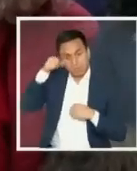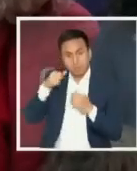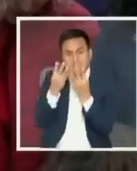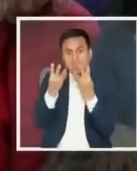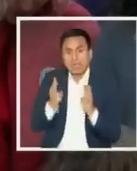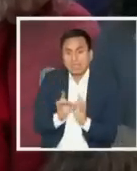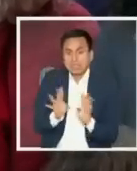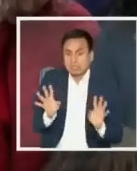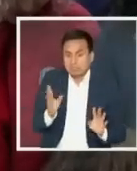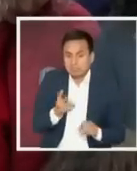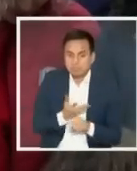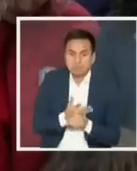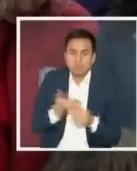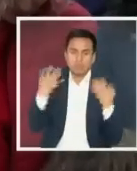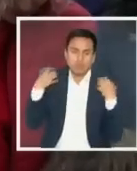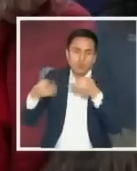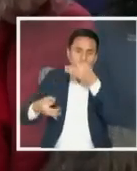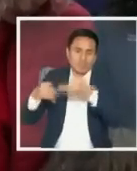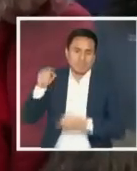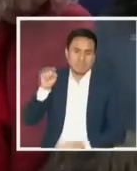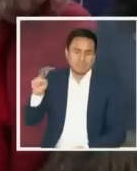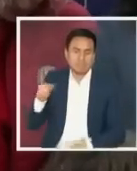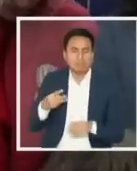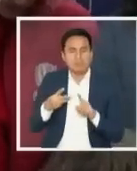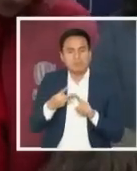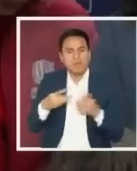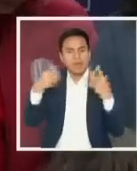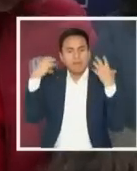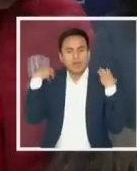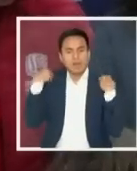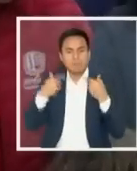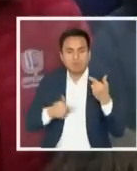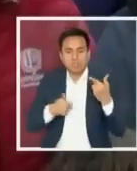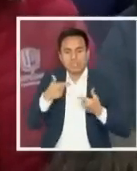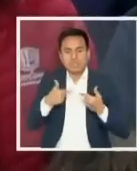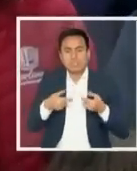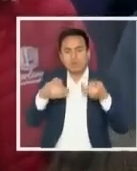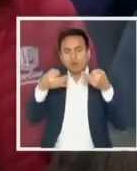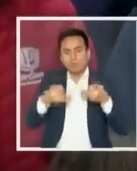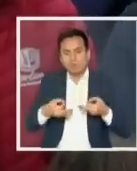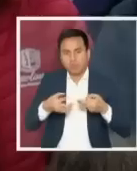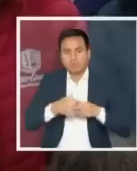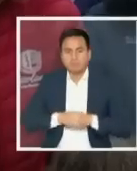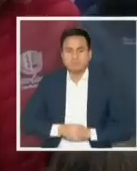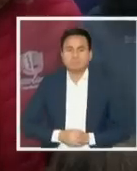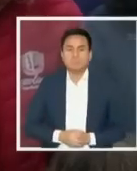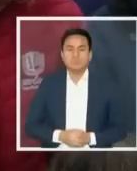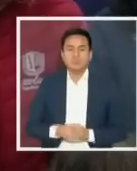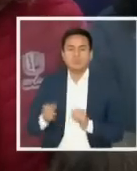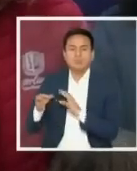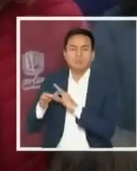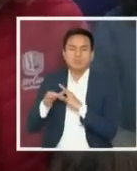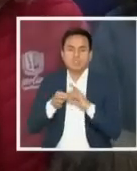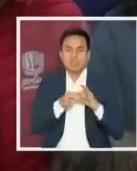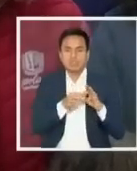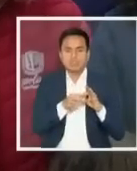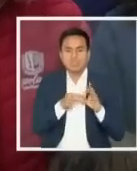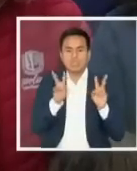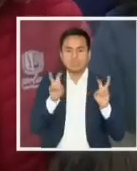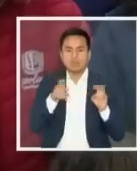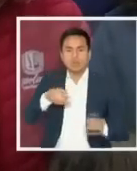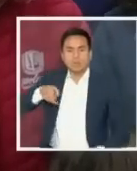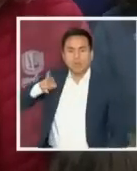hago, si un funcionario público no denuncia algo que, por ejemplo, un ministro, un presidente, si no lo hago, que es mi